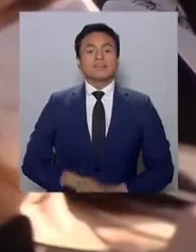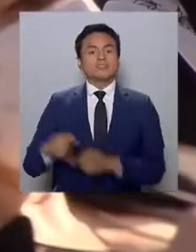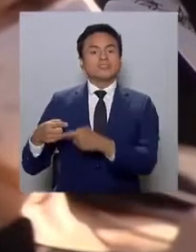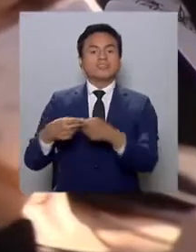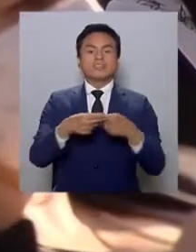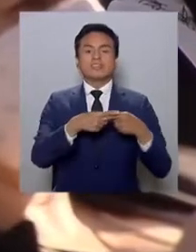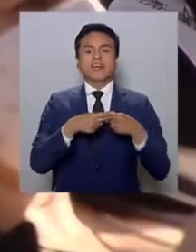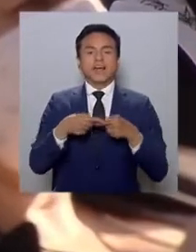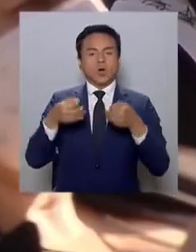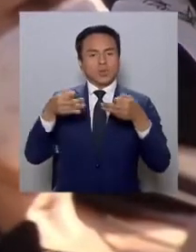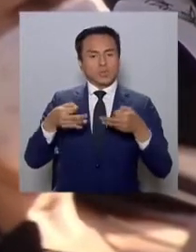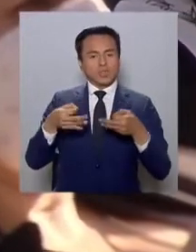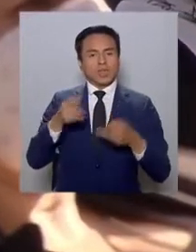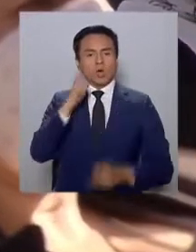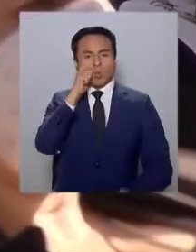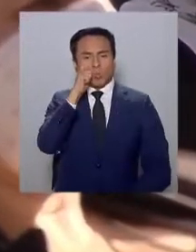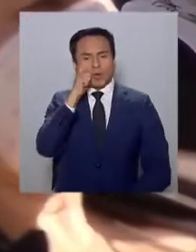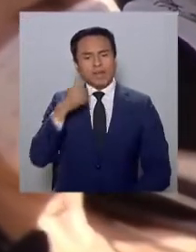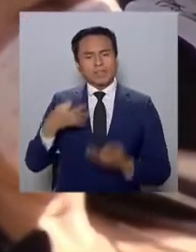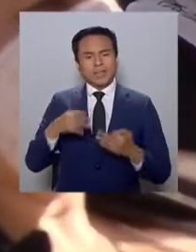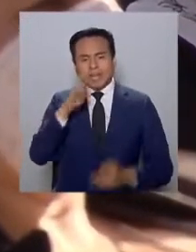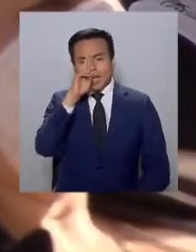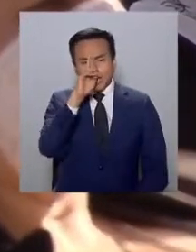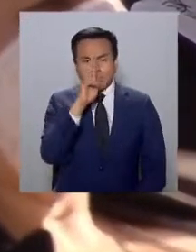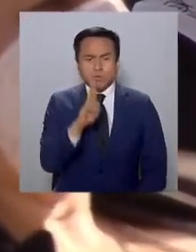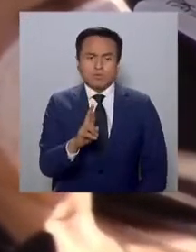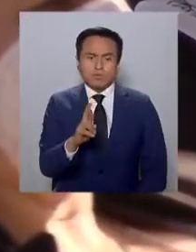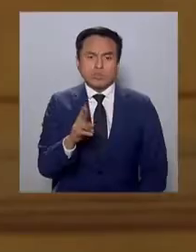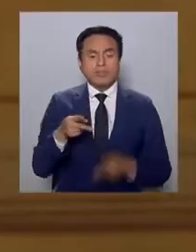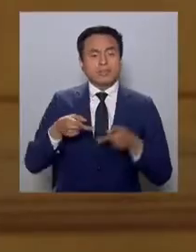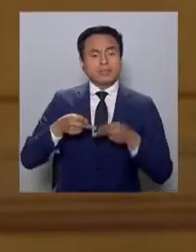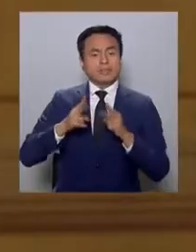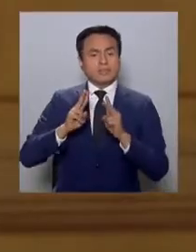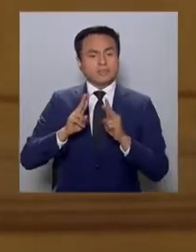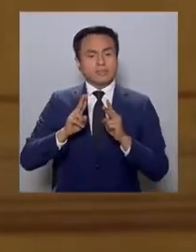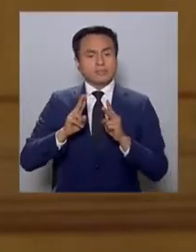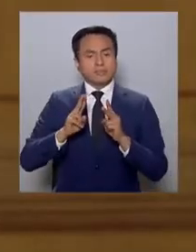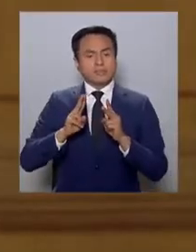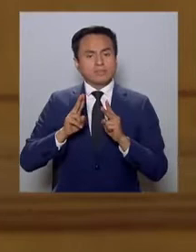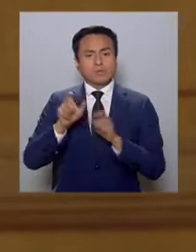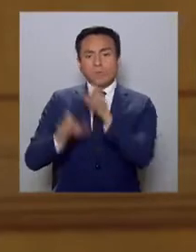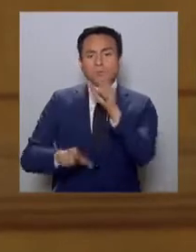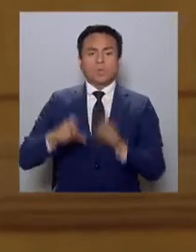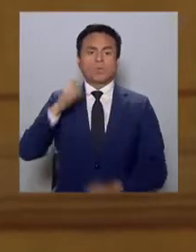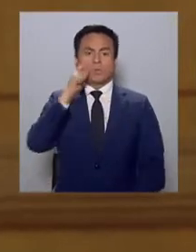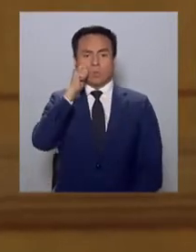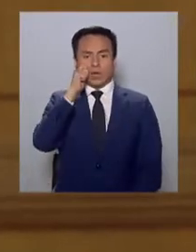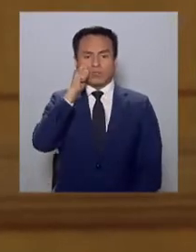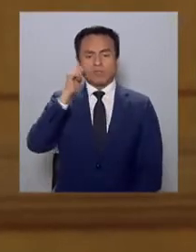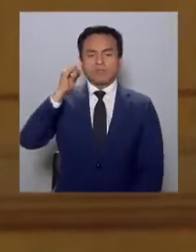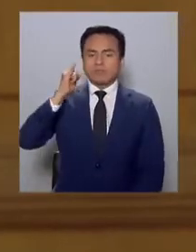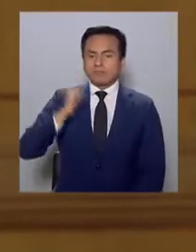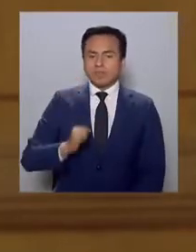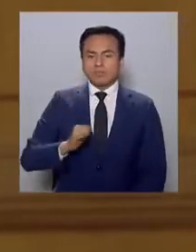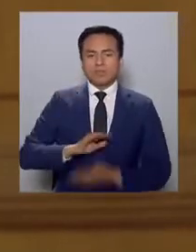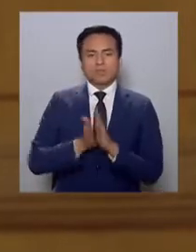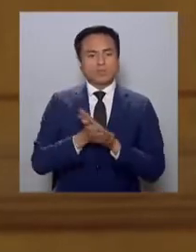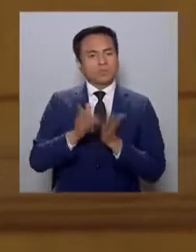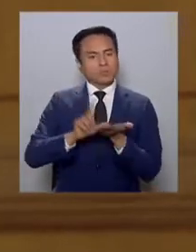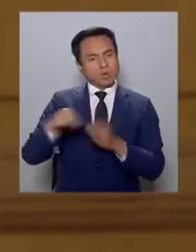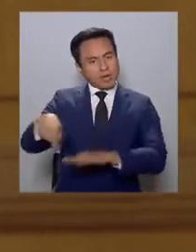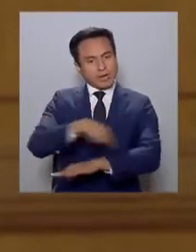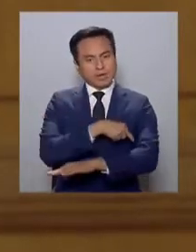sociedad justa, humana, respetuosa de los derechos humanos, siempre, en todo